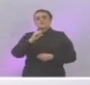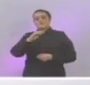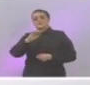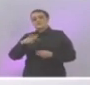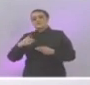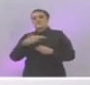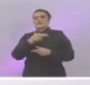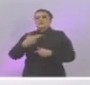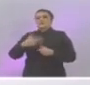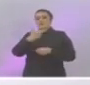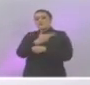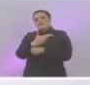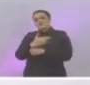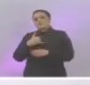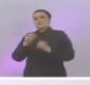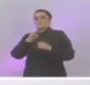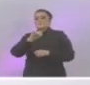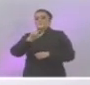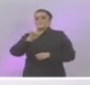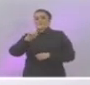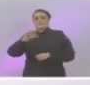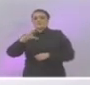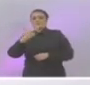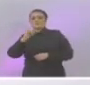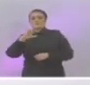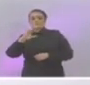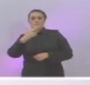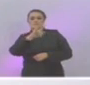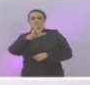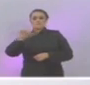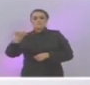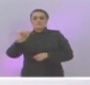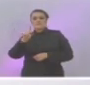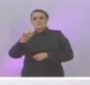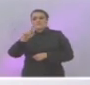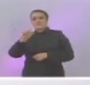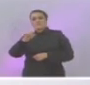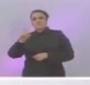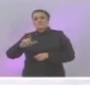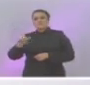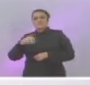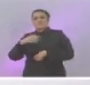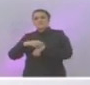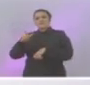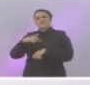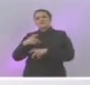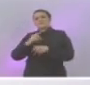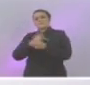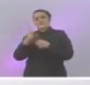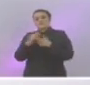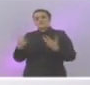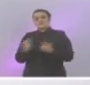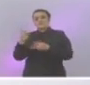de la República de Honduras, y a Milton Atle Chinchilla Peraza, cónsul de la República de El Salvador en San Luis